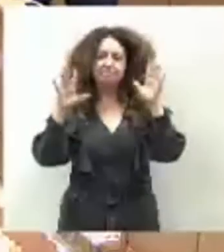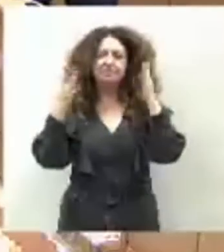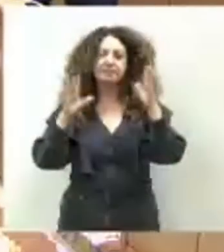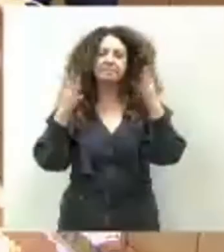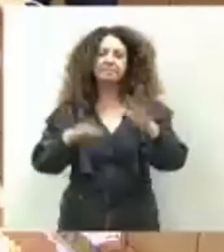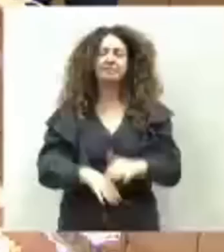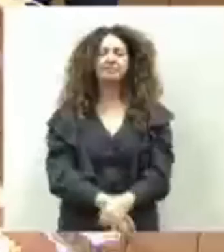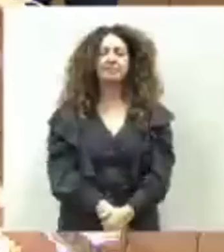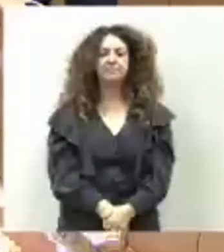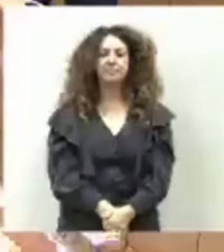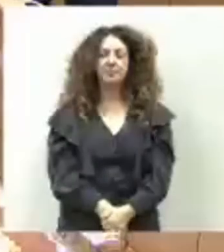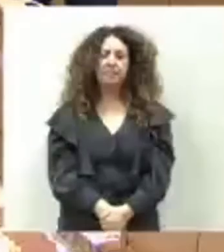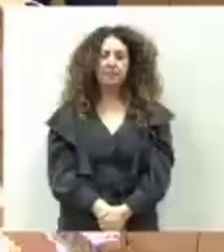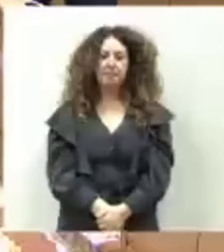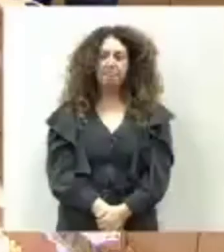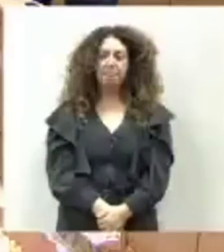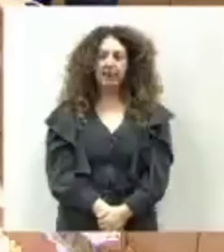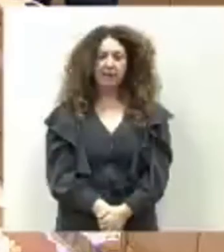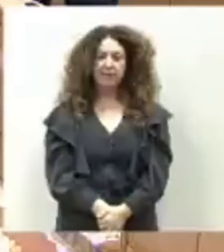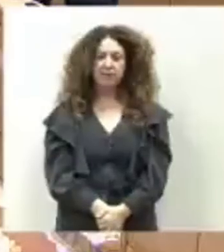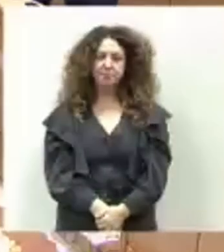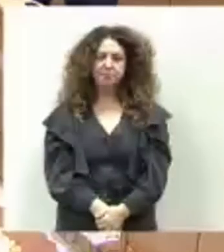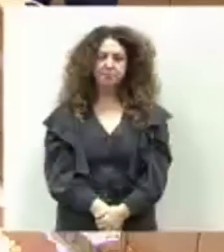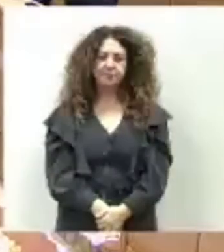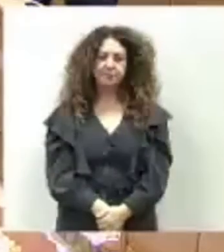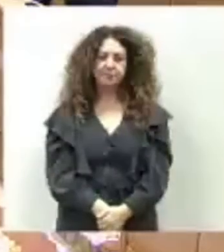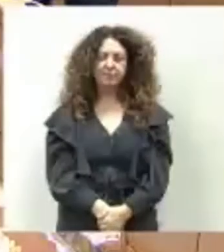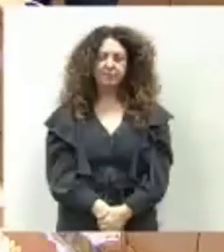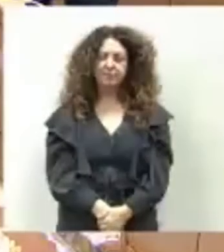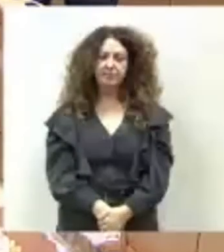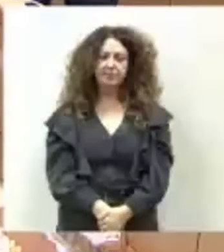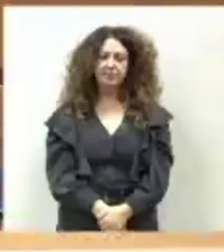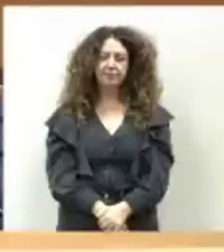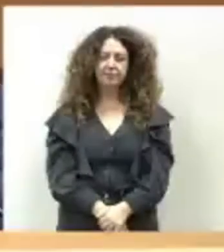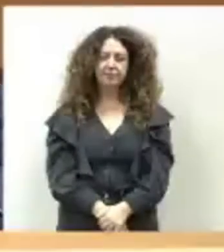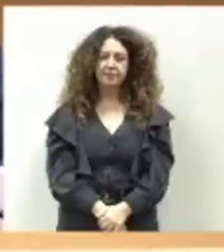A continuación,